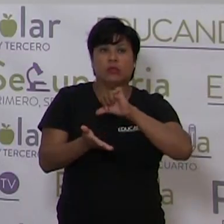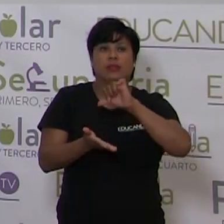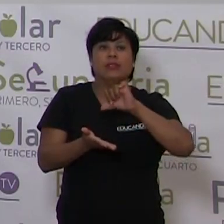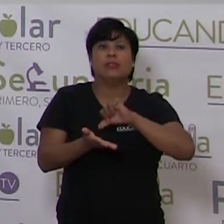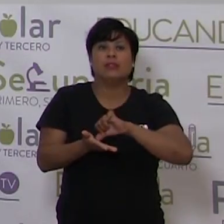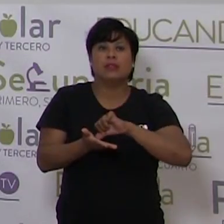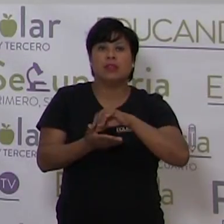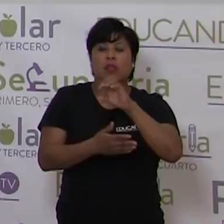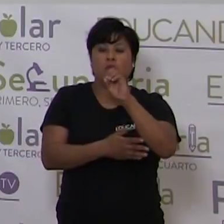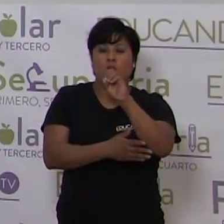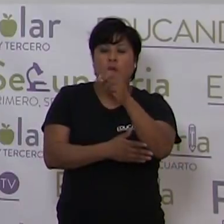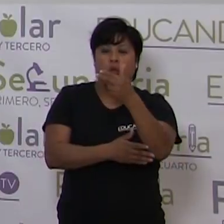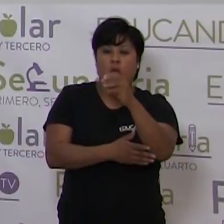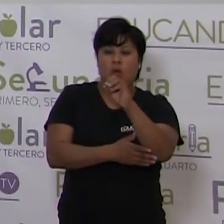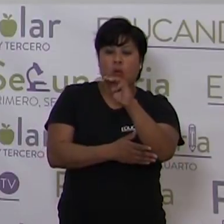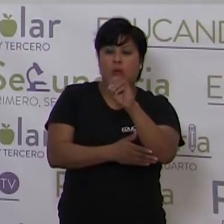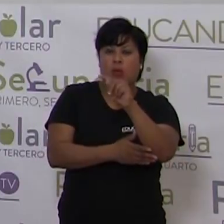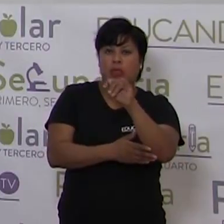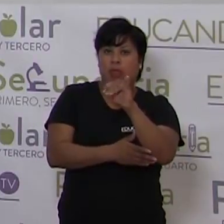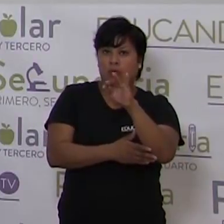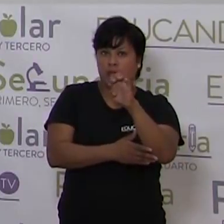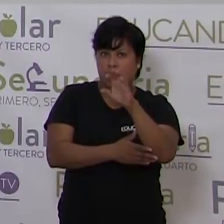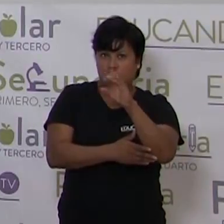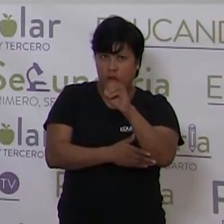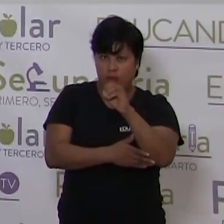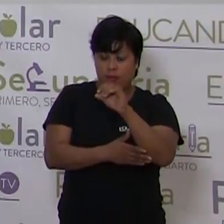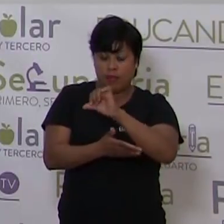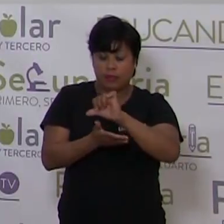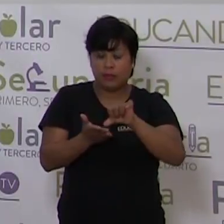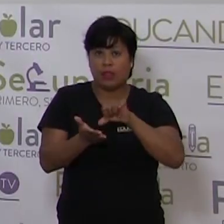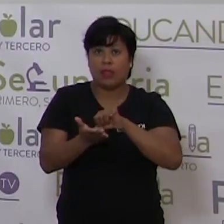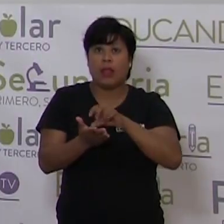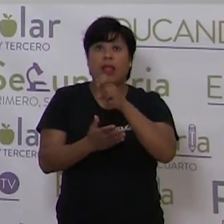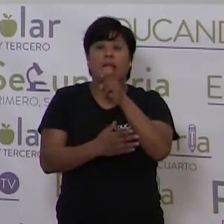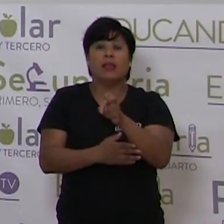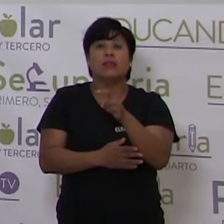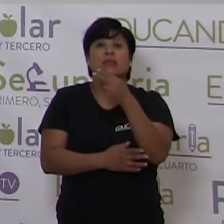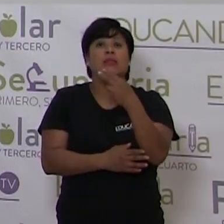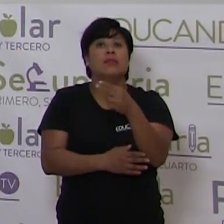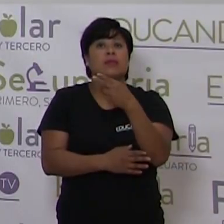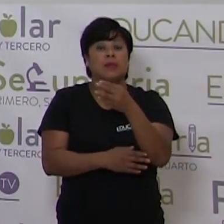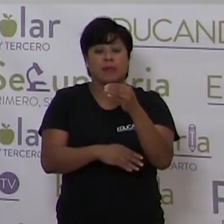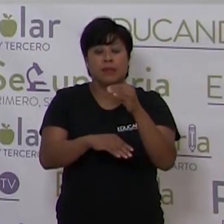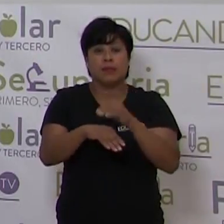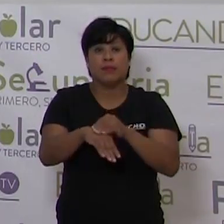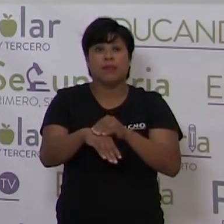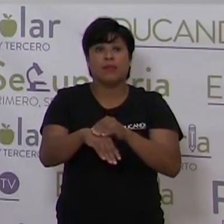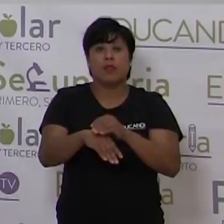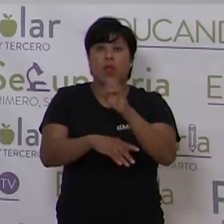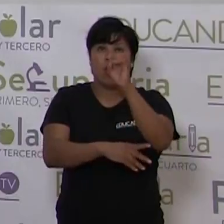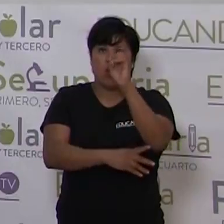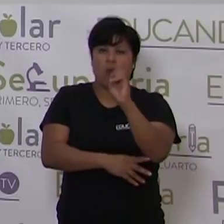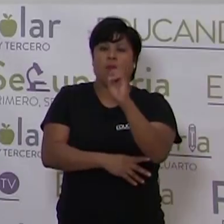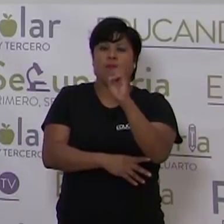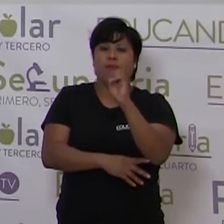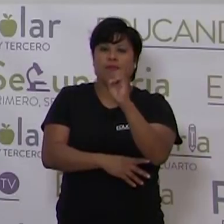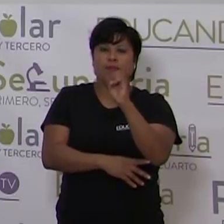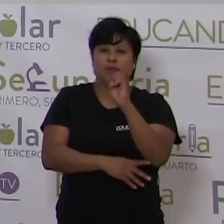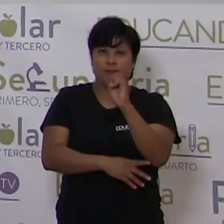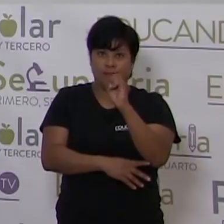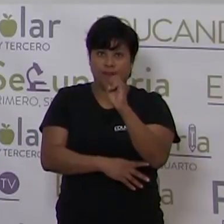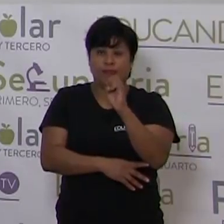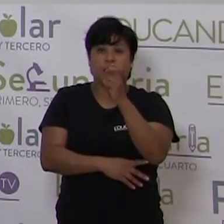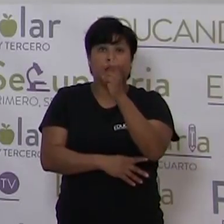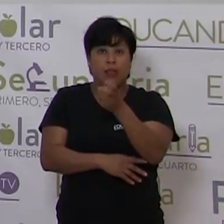un punto homotético, que es, le vamos a llamar O.